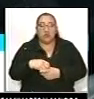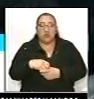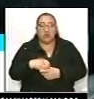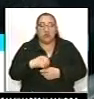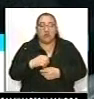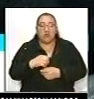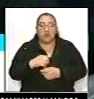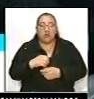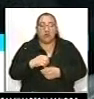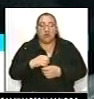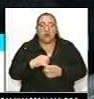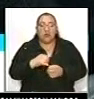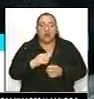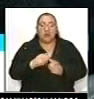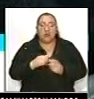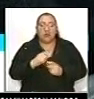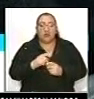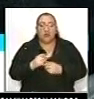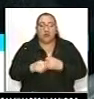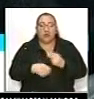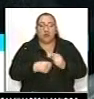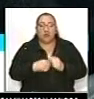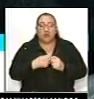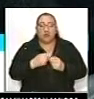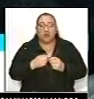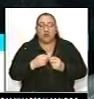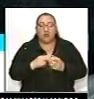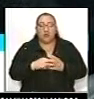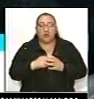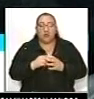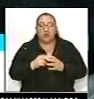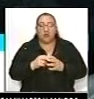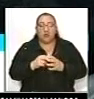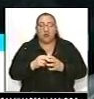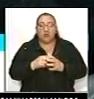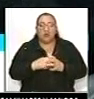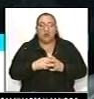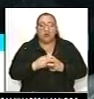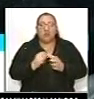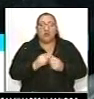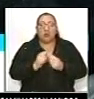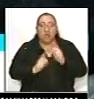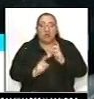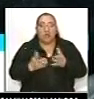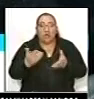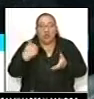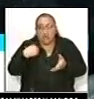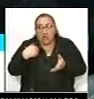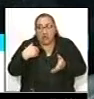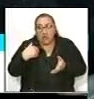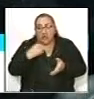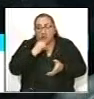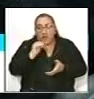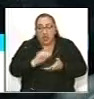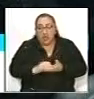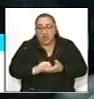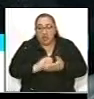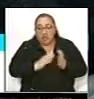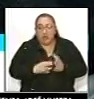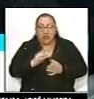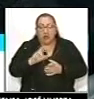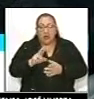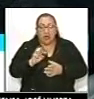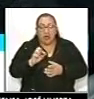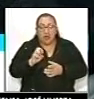dentro del POI multianual, porque incluso hay cosas del plan